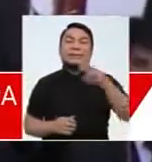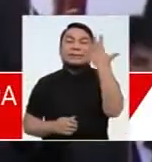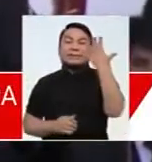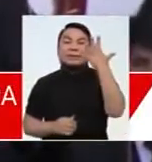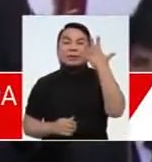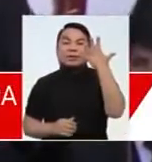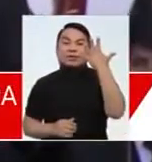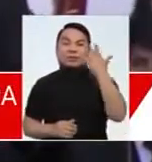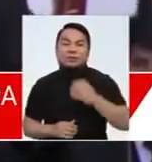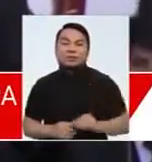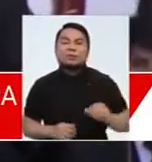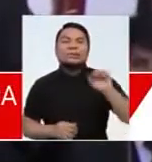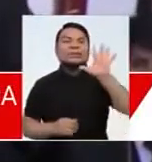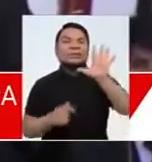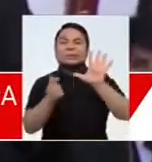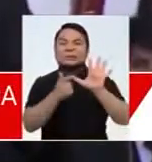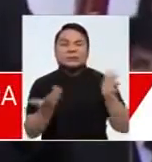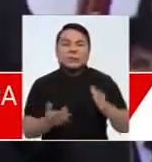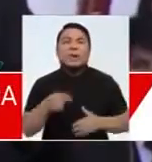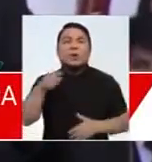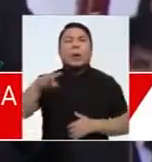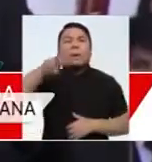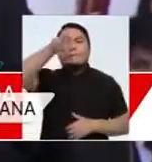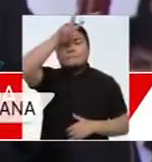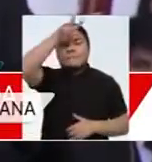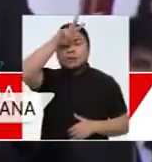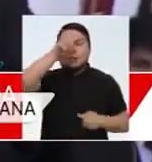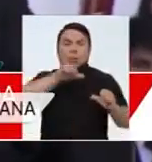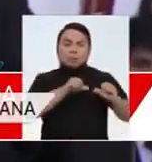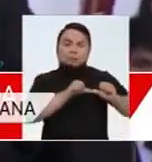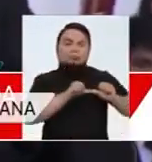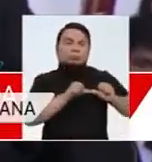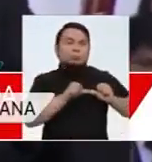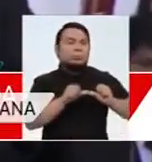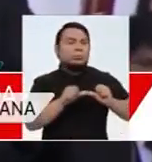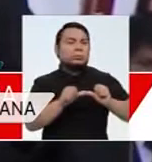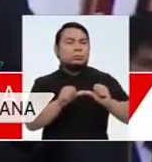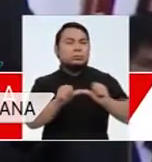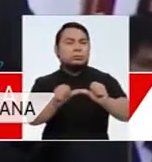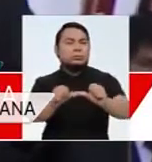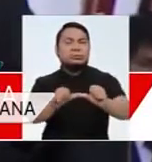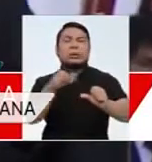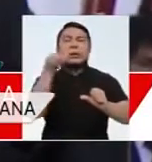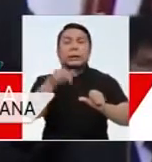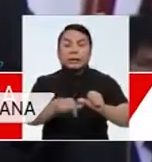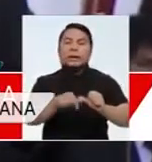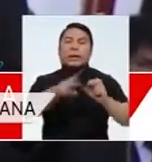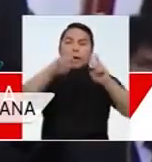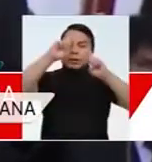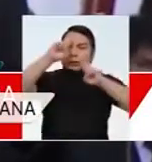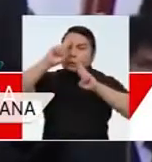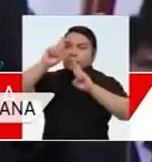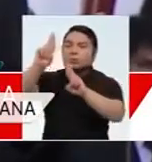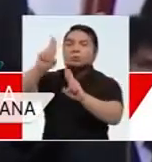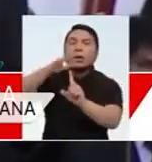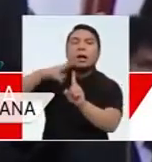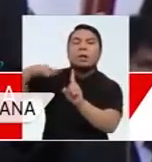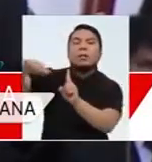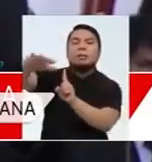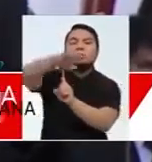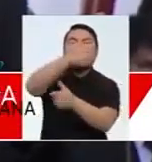5, por un país sostenible y que es respetuoso de la naturaleza.